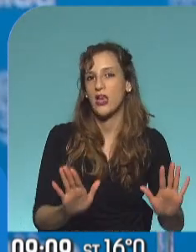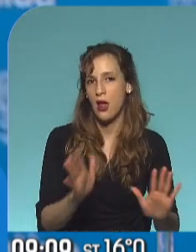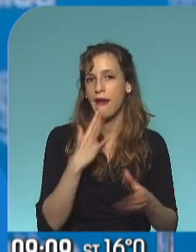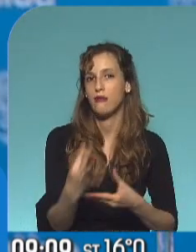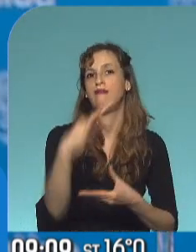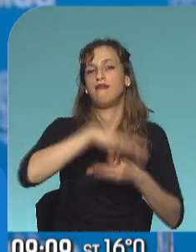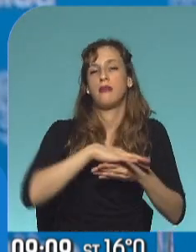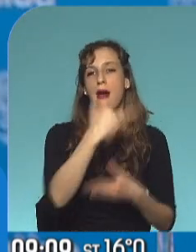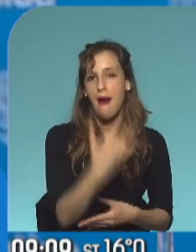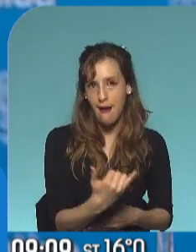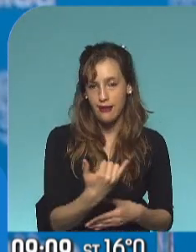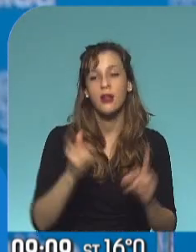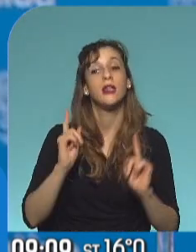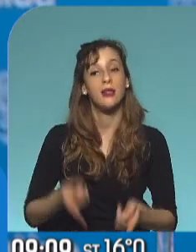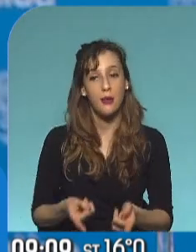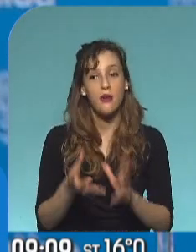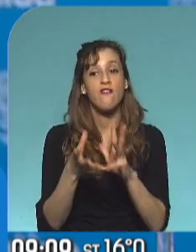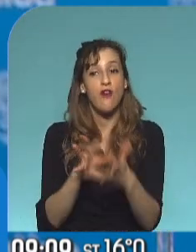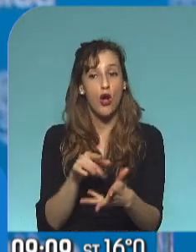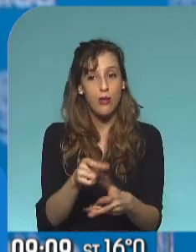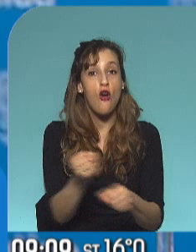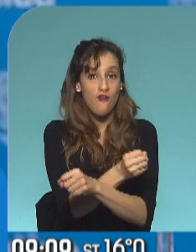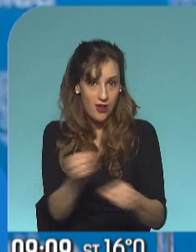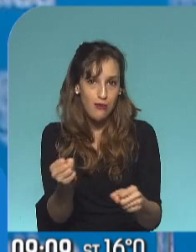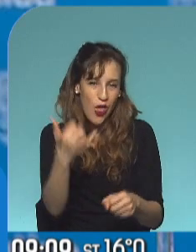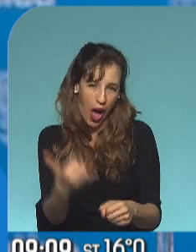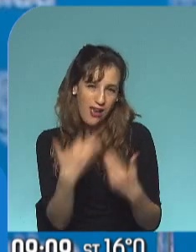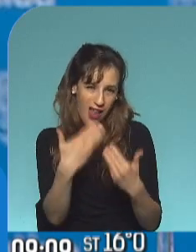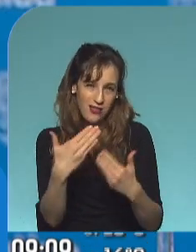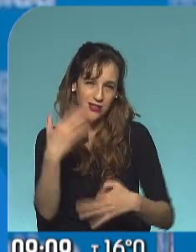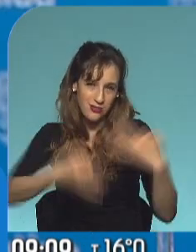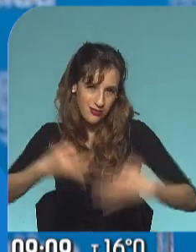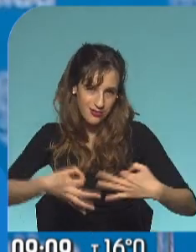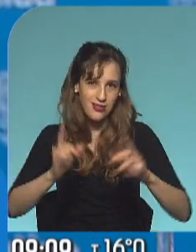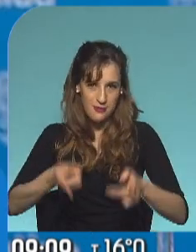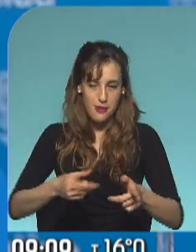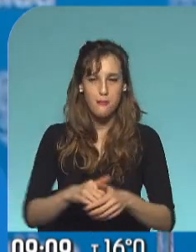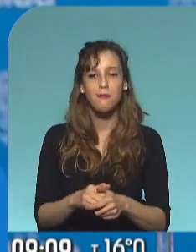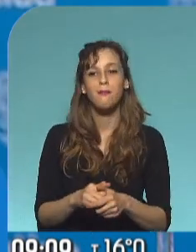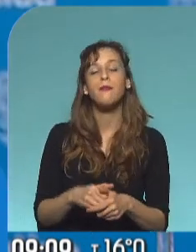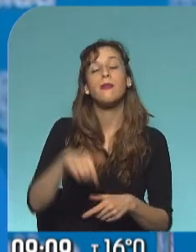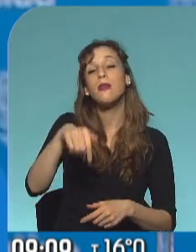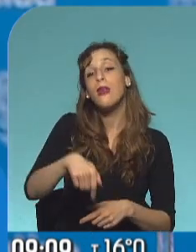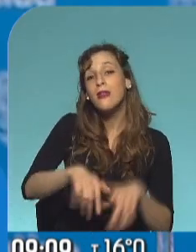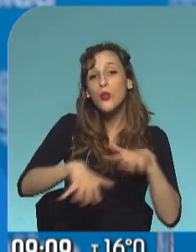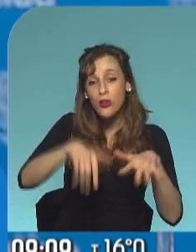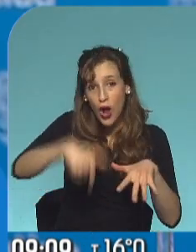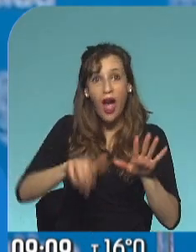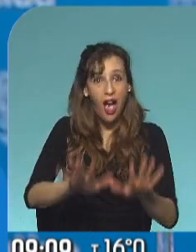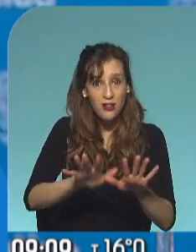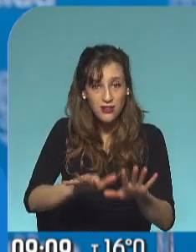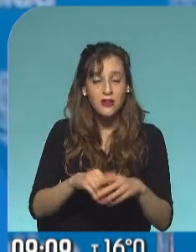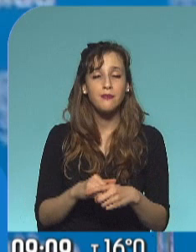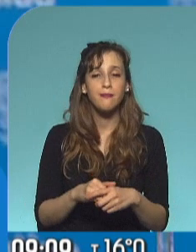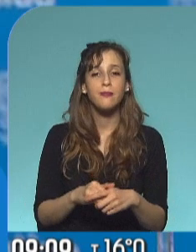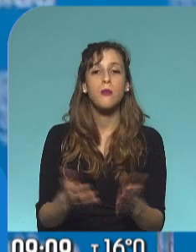laboratorio se suma la modalidad de confirmación de casos clínicos epidemiológica esta situación se da en se puede dar